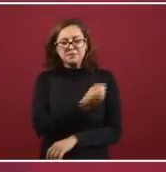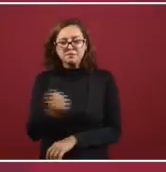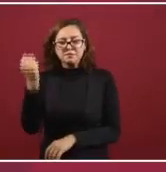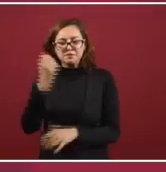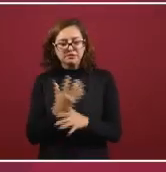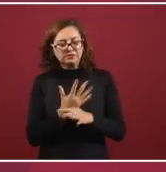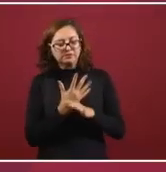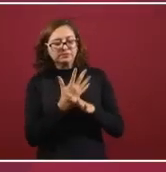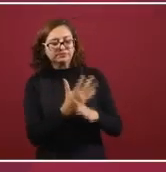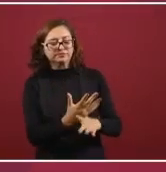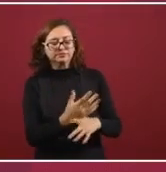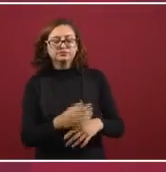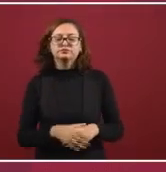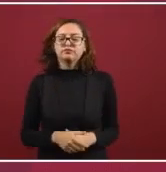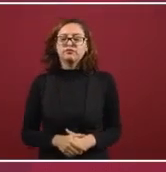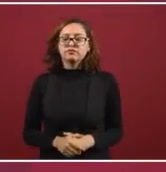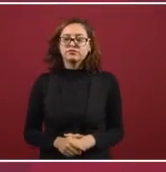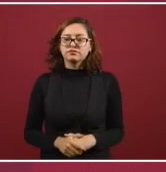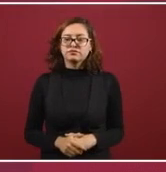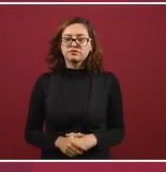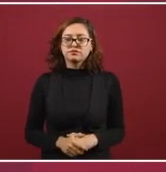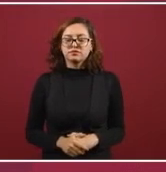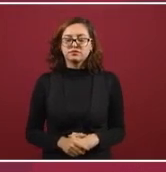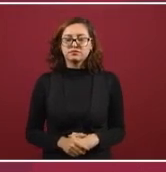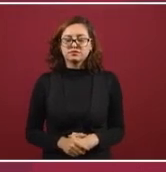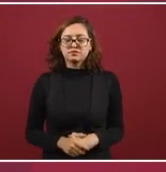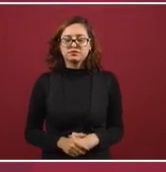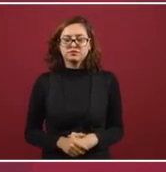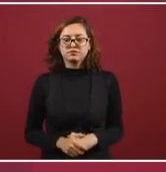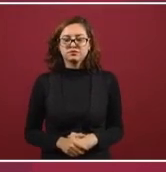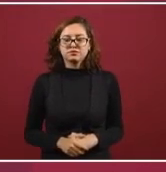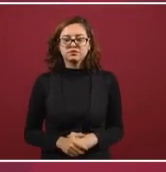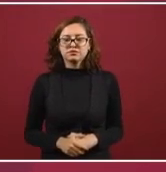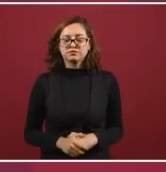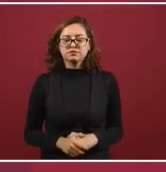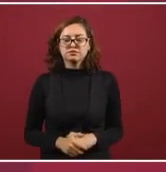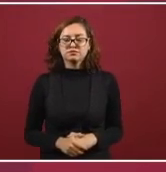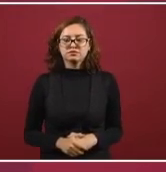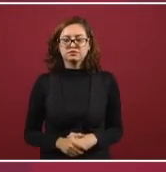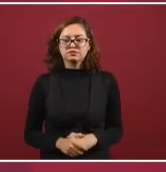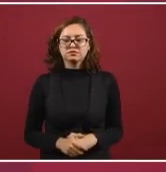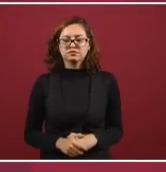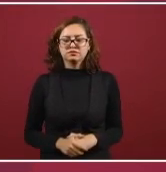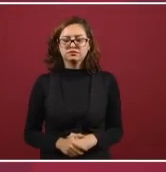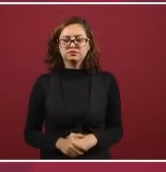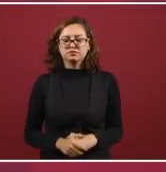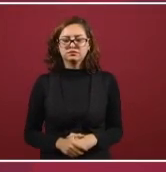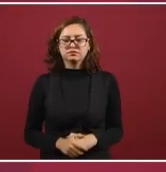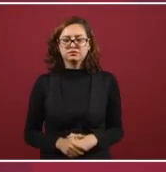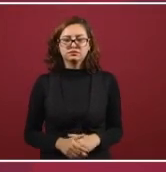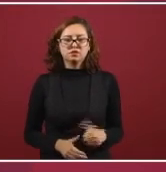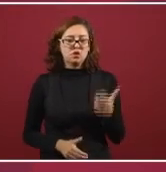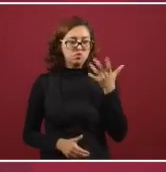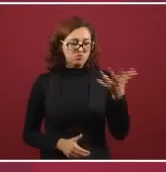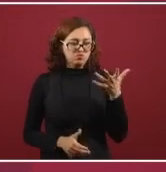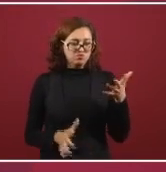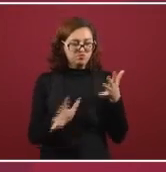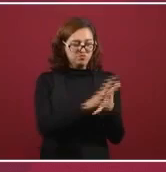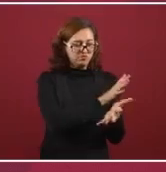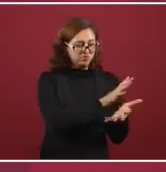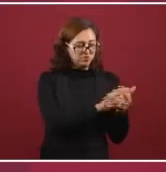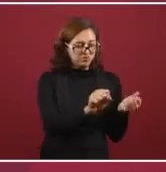Decía, hay que destruir con una mano para construir con la otra.